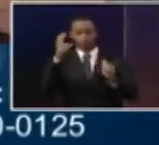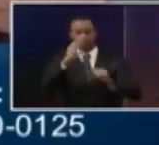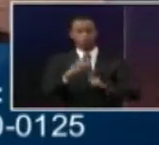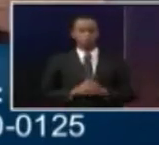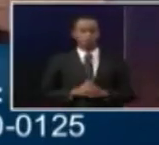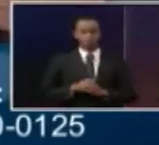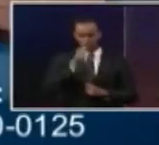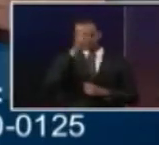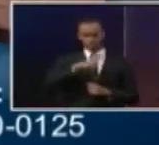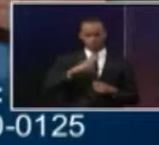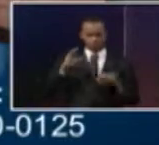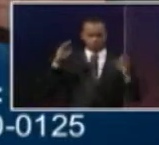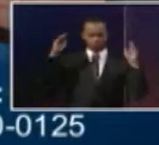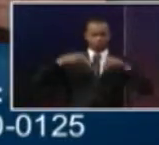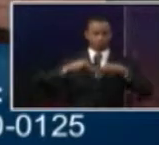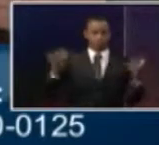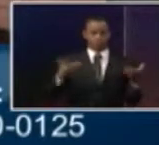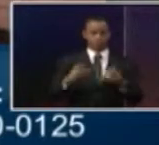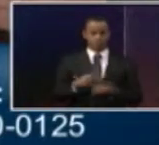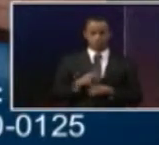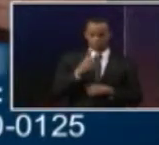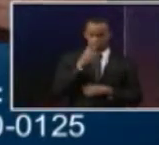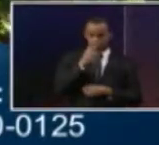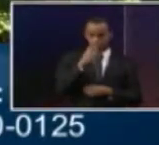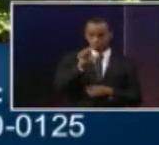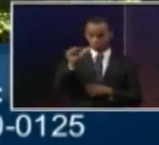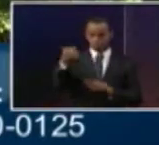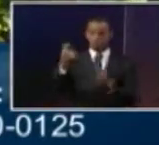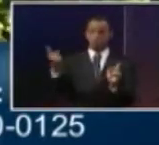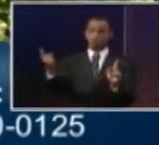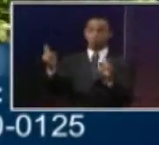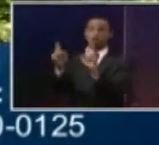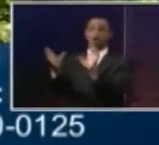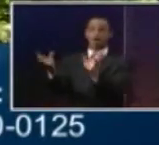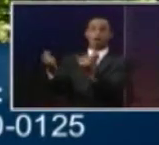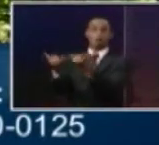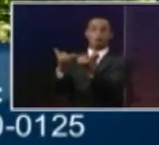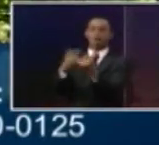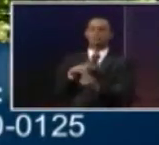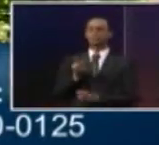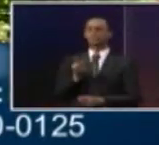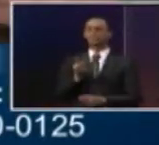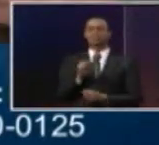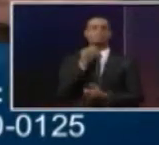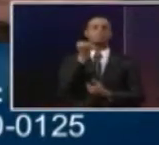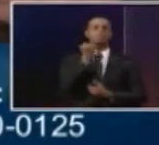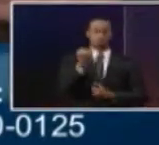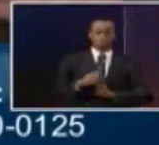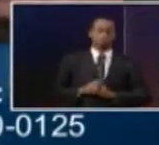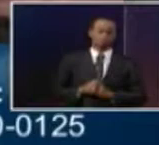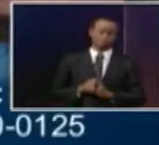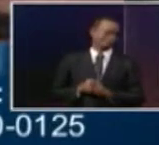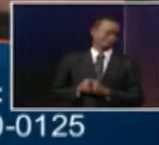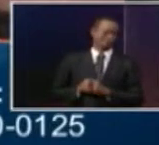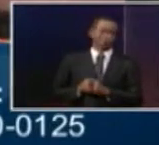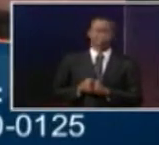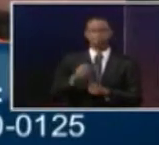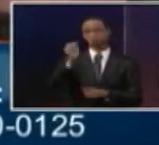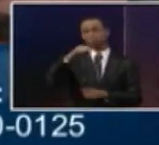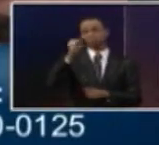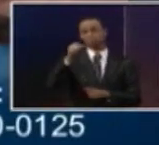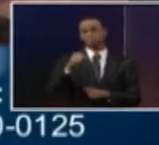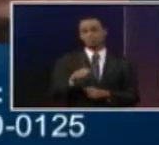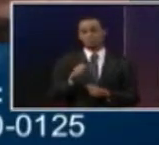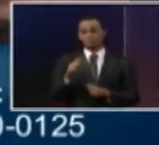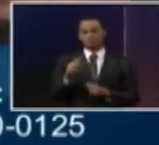es egoísta, que no soporta de que la mujer tenga otro amor. No, el hombre es egoísta, sí. ¿Por qué razón? Porque